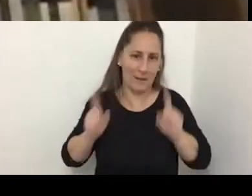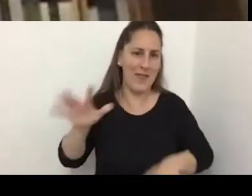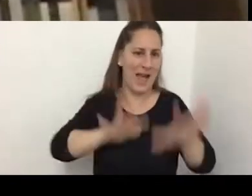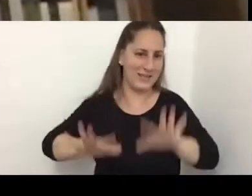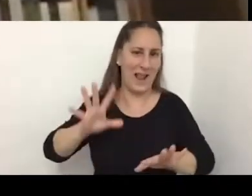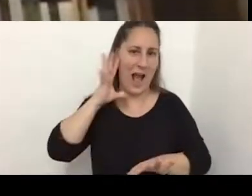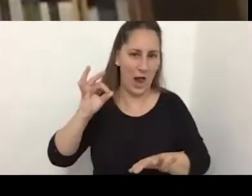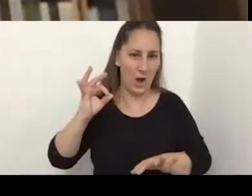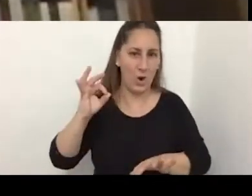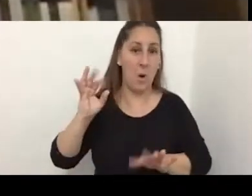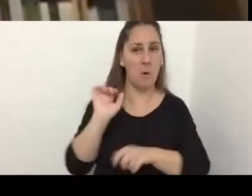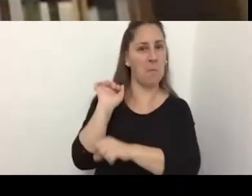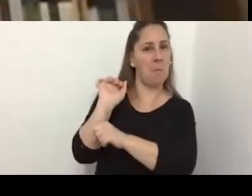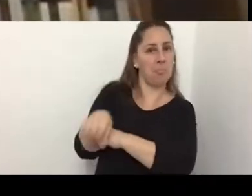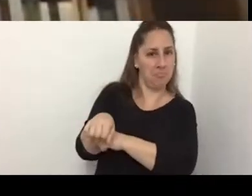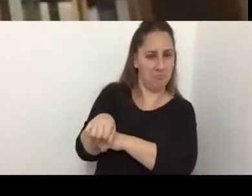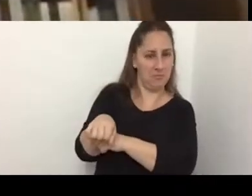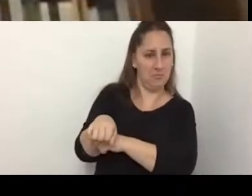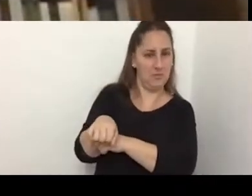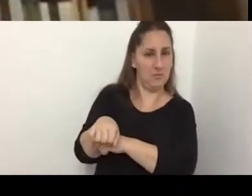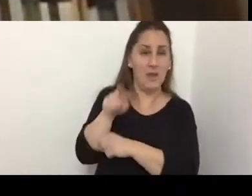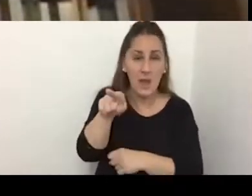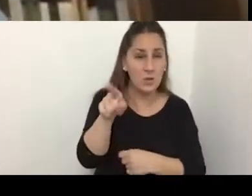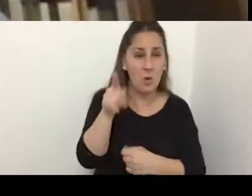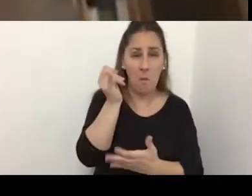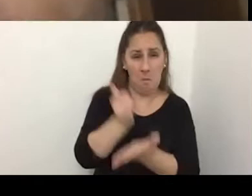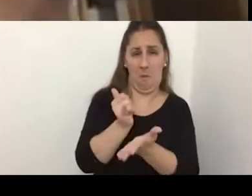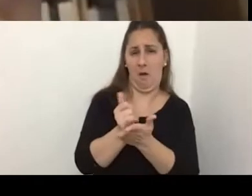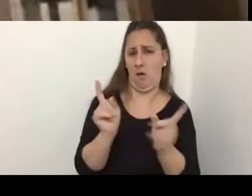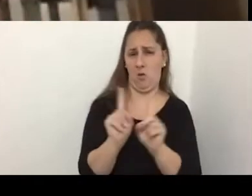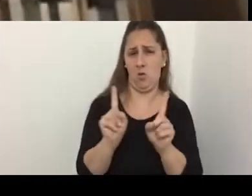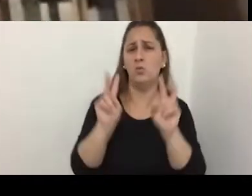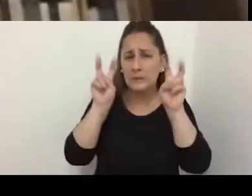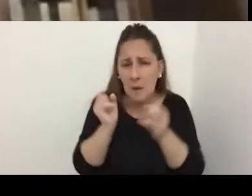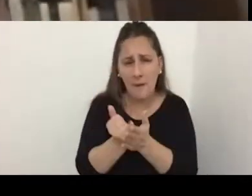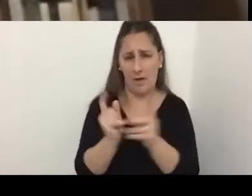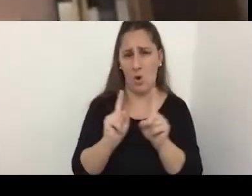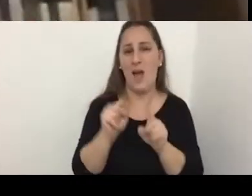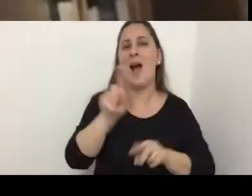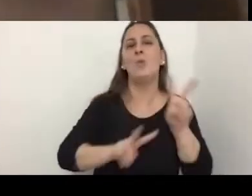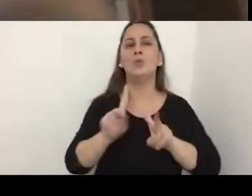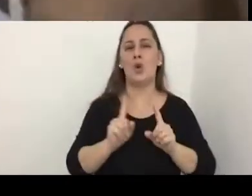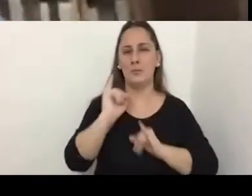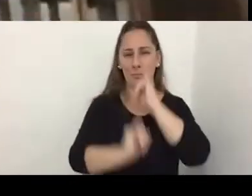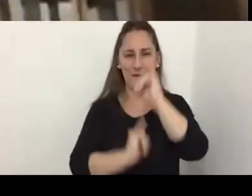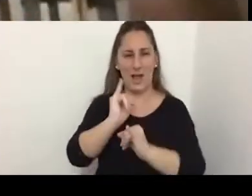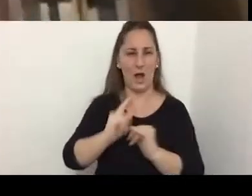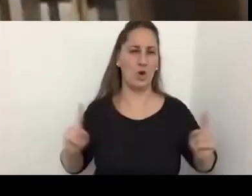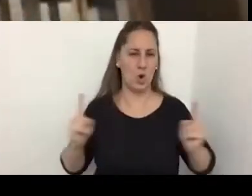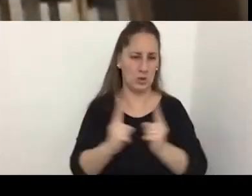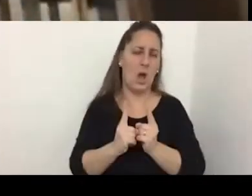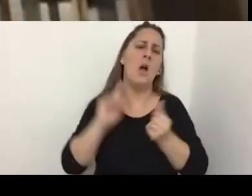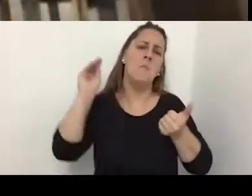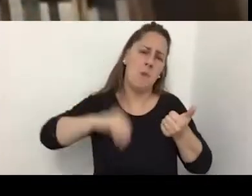por omisión, no es un tema menor. Estoy sintetizando acá, ¿no? Porque hay muchas otras cuestiones.